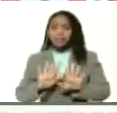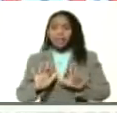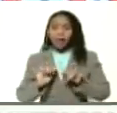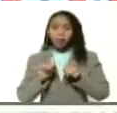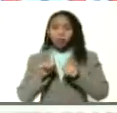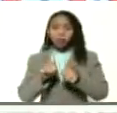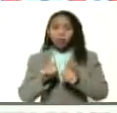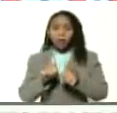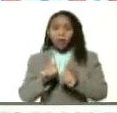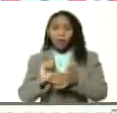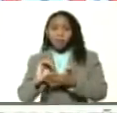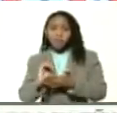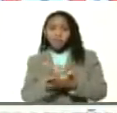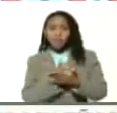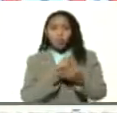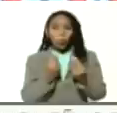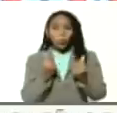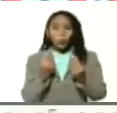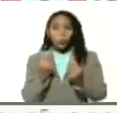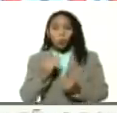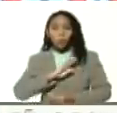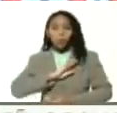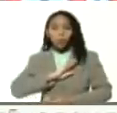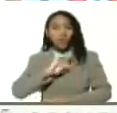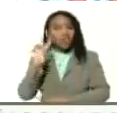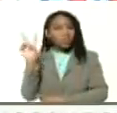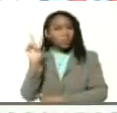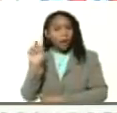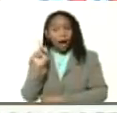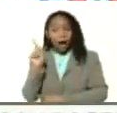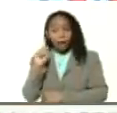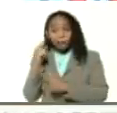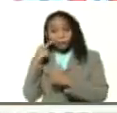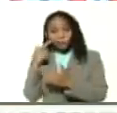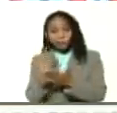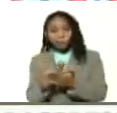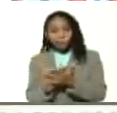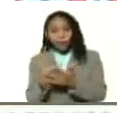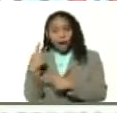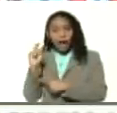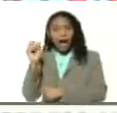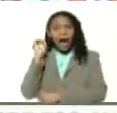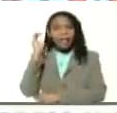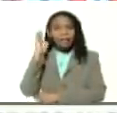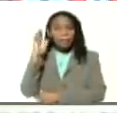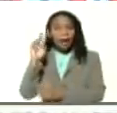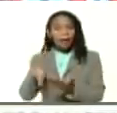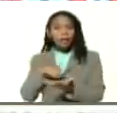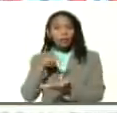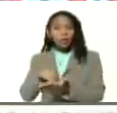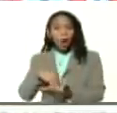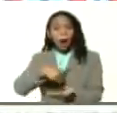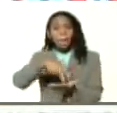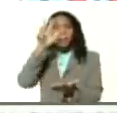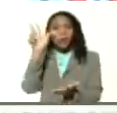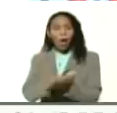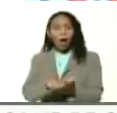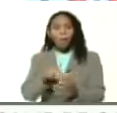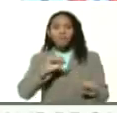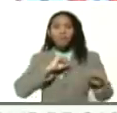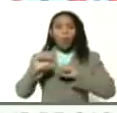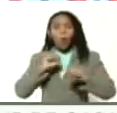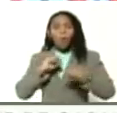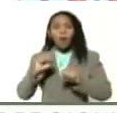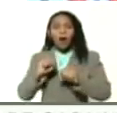el despojo de los recursos de Venezuela. Aparece allí, Asamblea Nacional aprobó mover fondos del